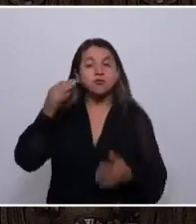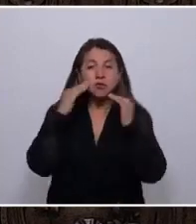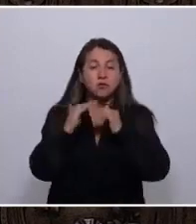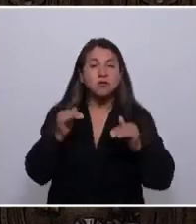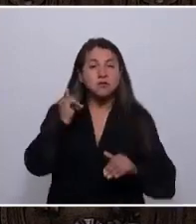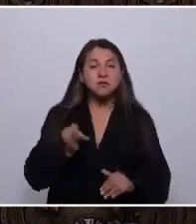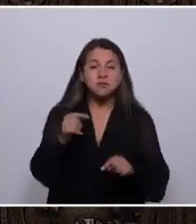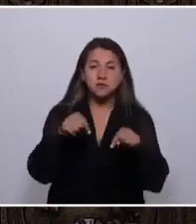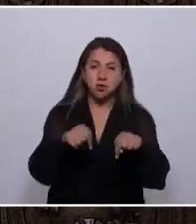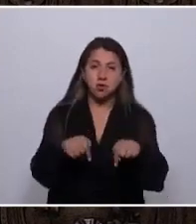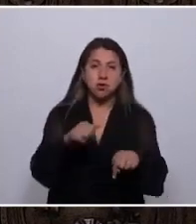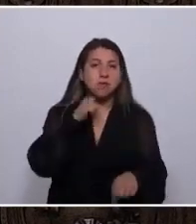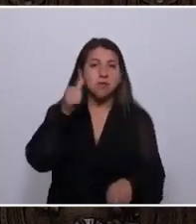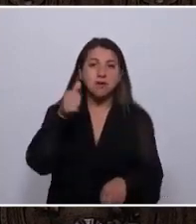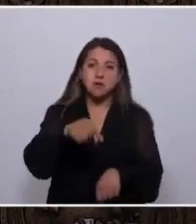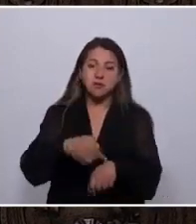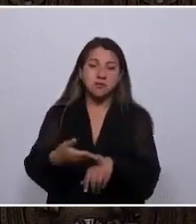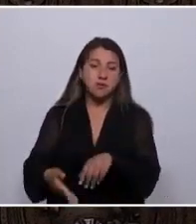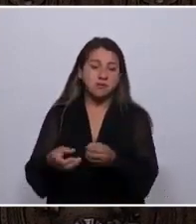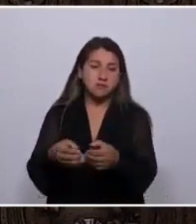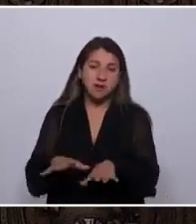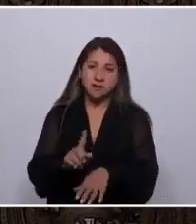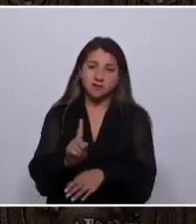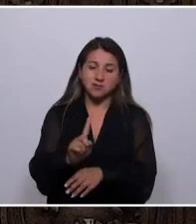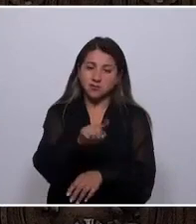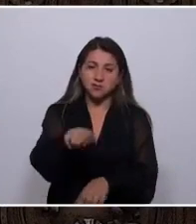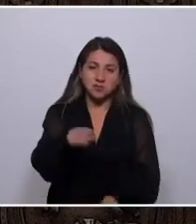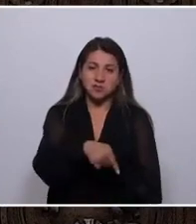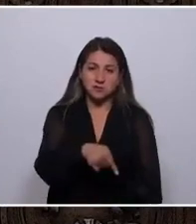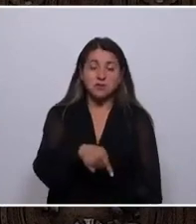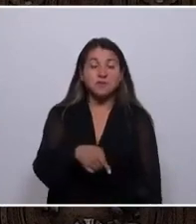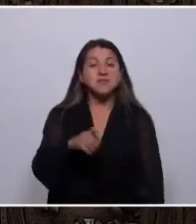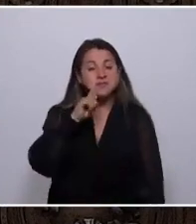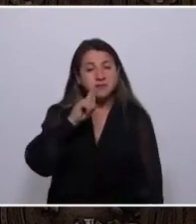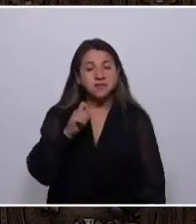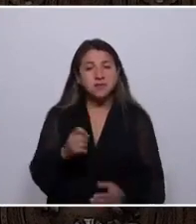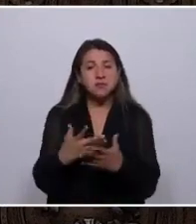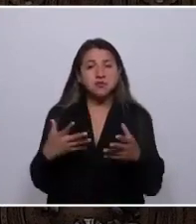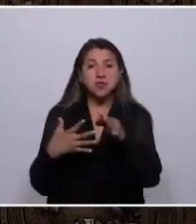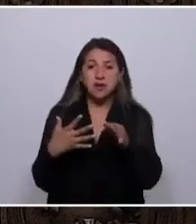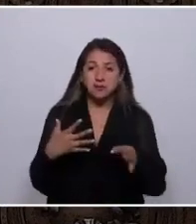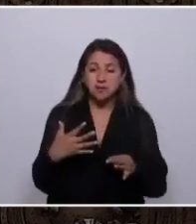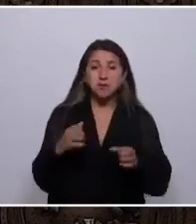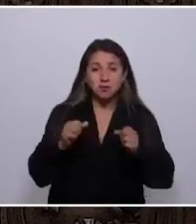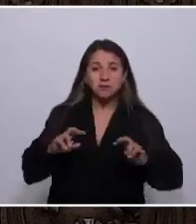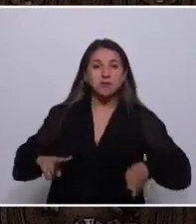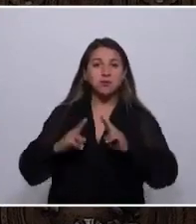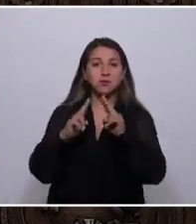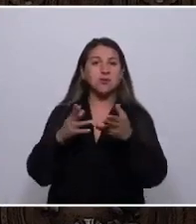hoy, mañana será tarde. Con estos y otros tantos elementos, podremos construir